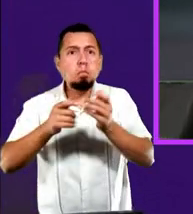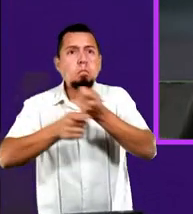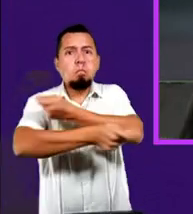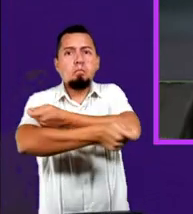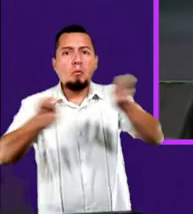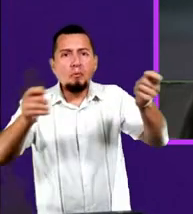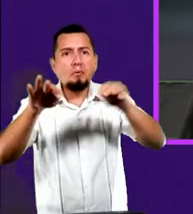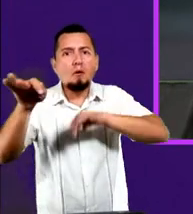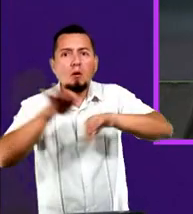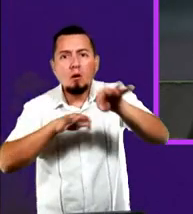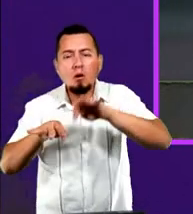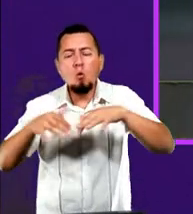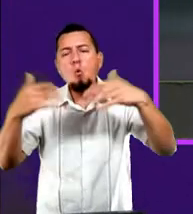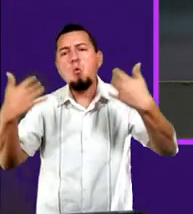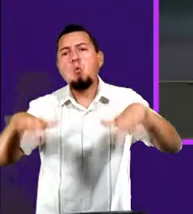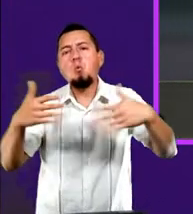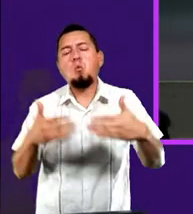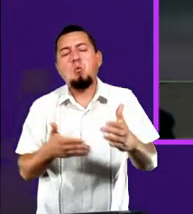tuvo razón.